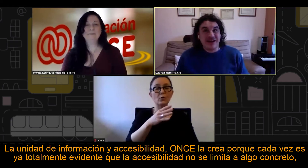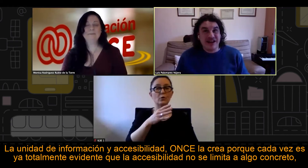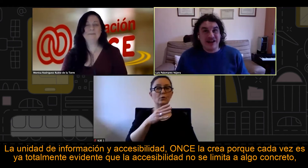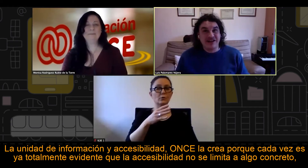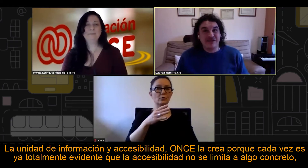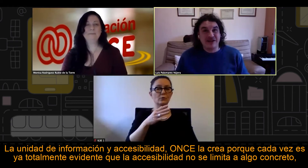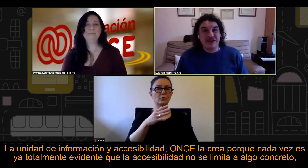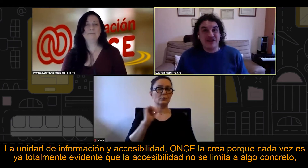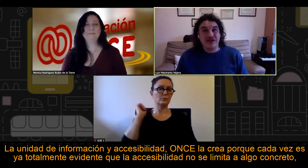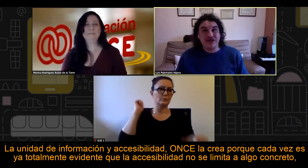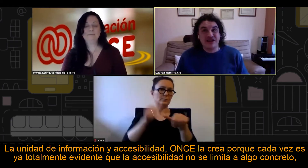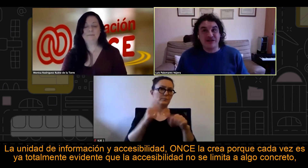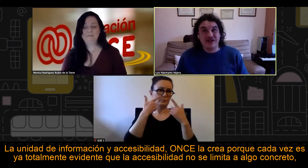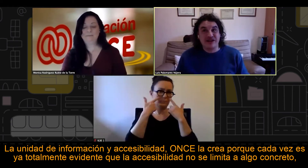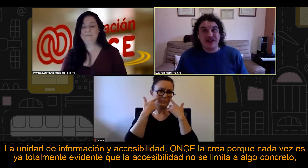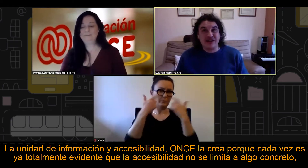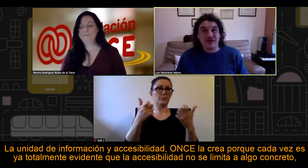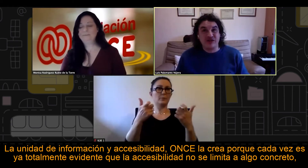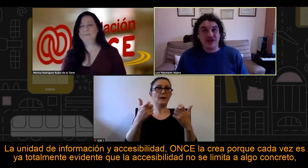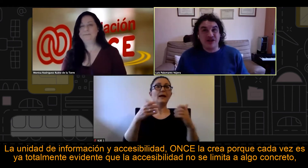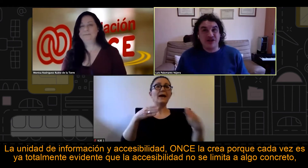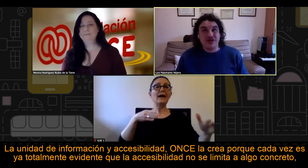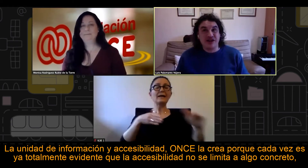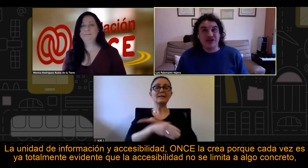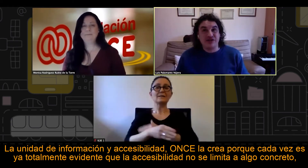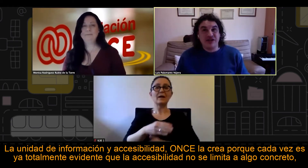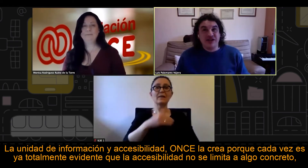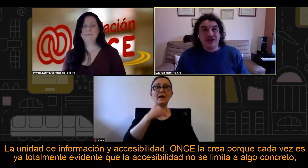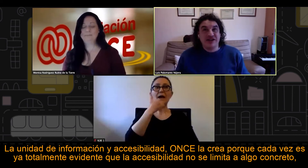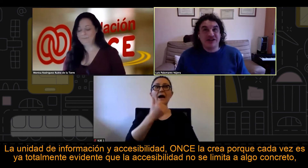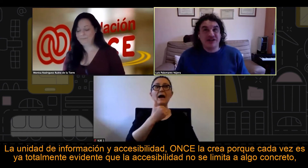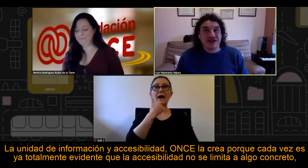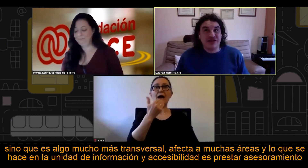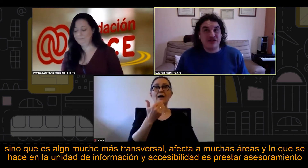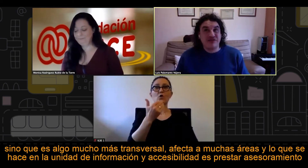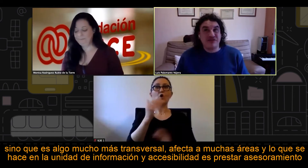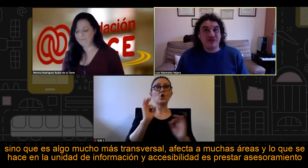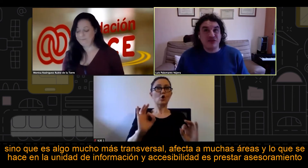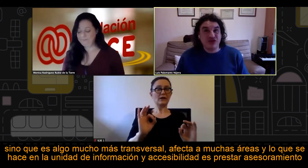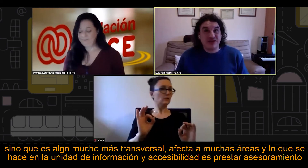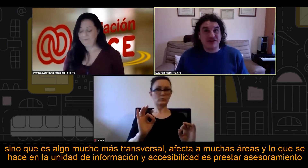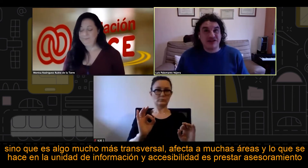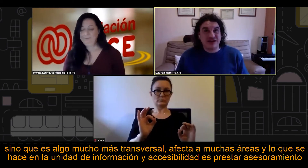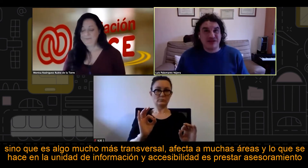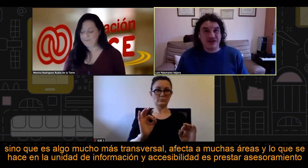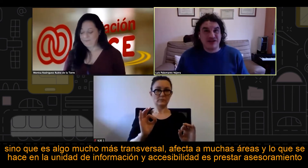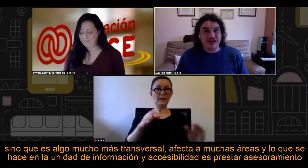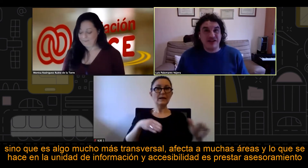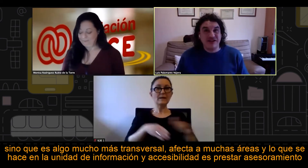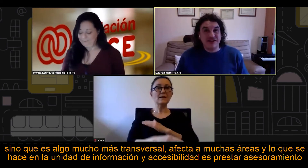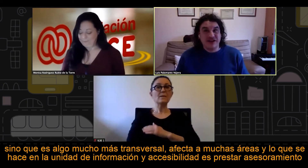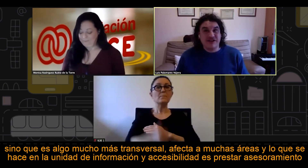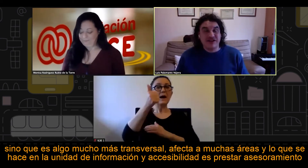que la accesibilidad no se limita a algo concreto, sino que es algo mucho más